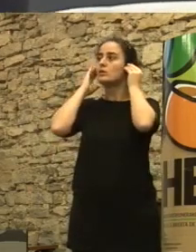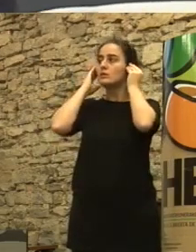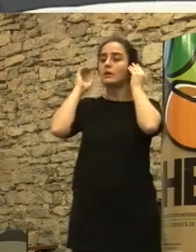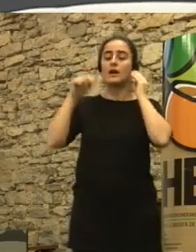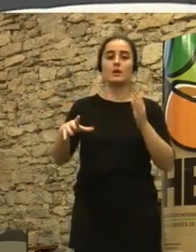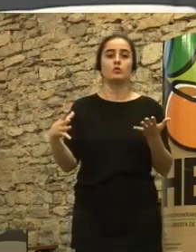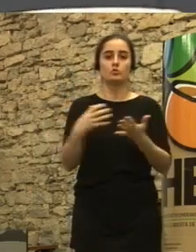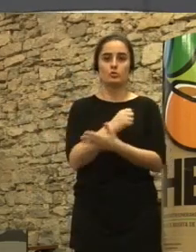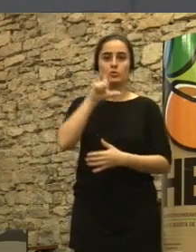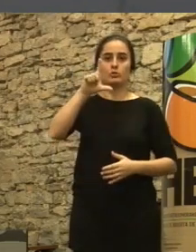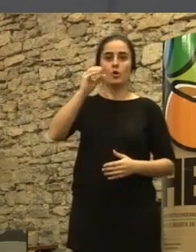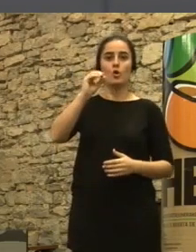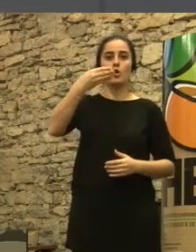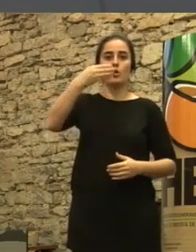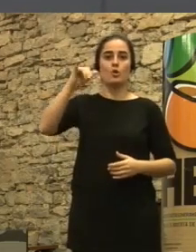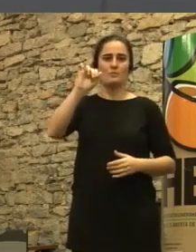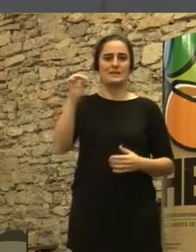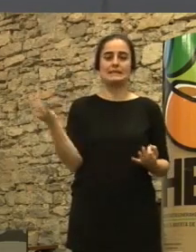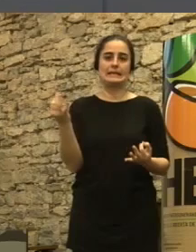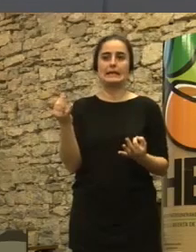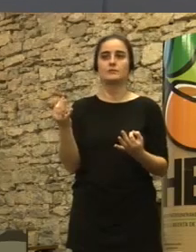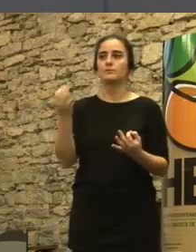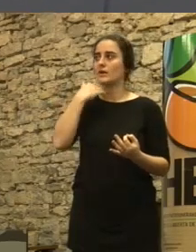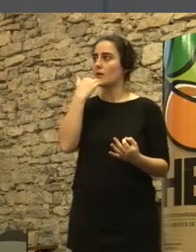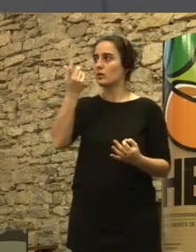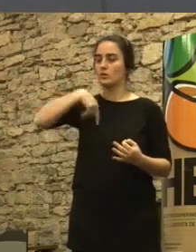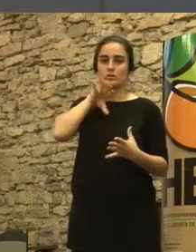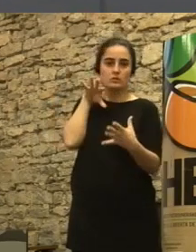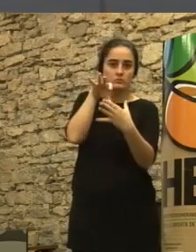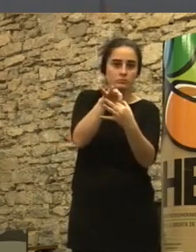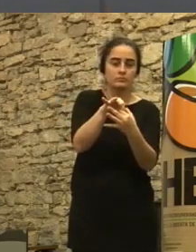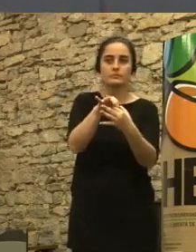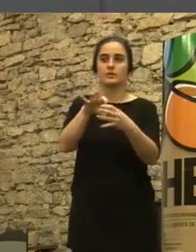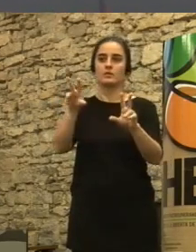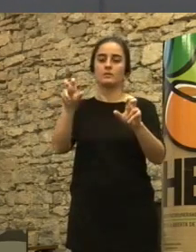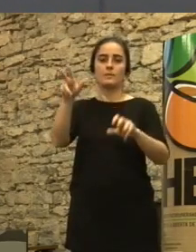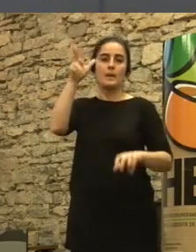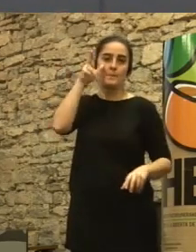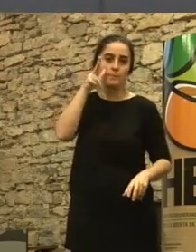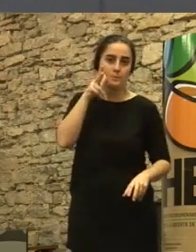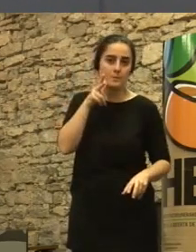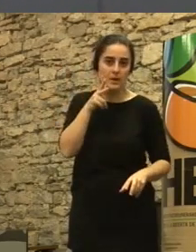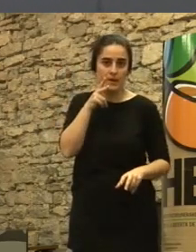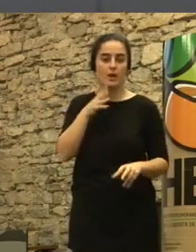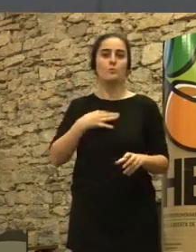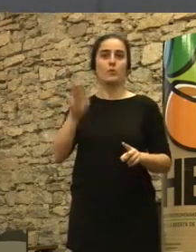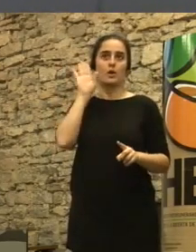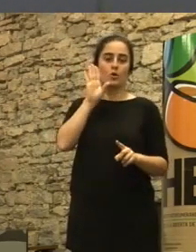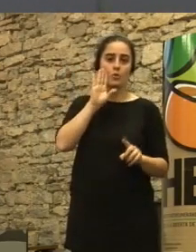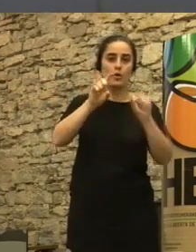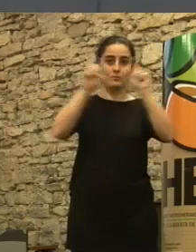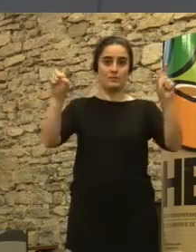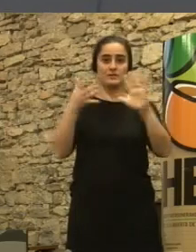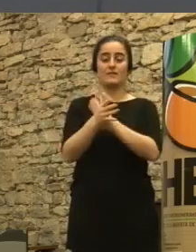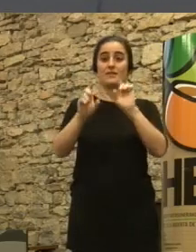está familiarizado con la idea de lobby. Lobby es algo que nosotros unimos a un concepto de privilegio, corporación y quizá corrupción. Grandes empresas